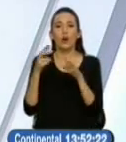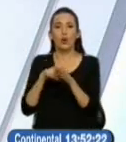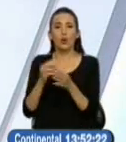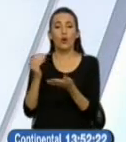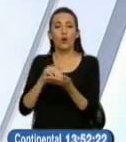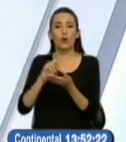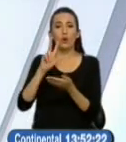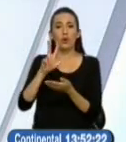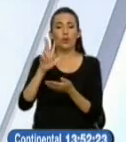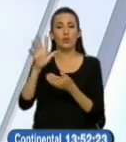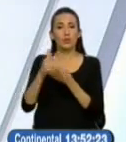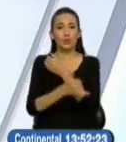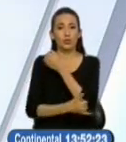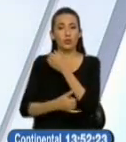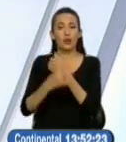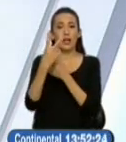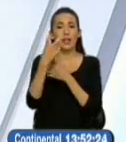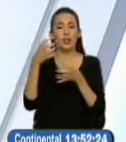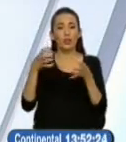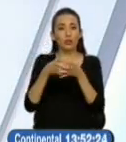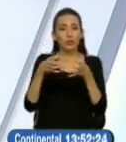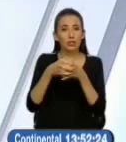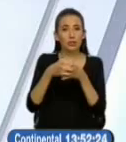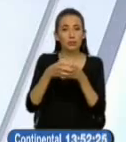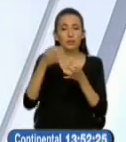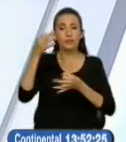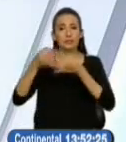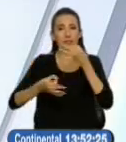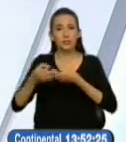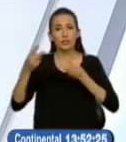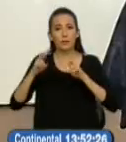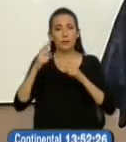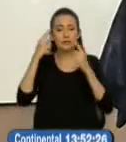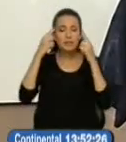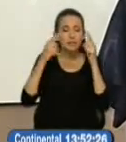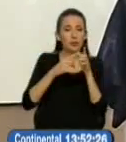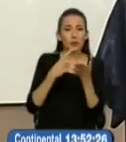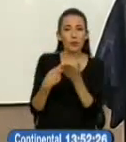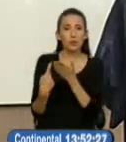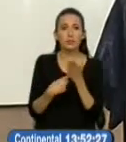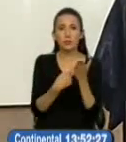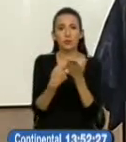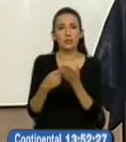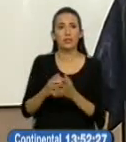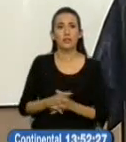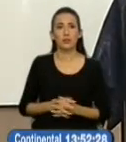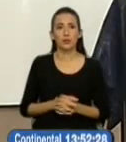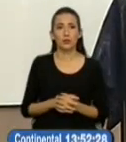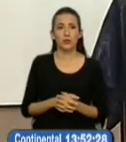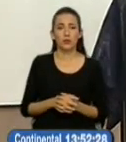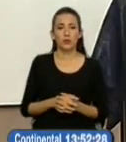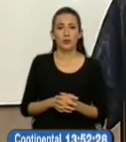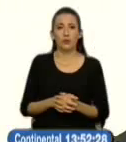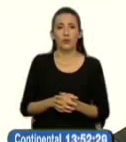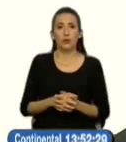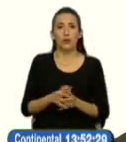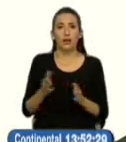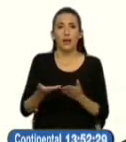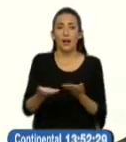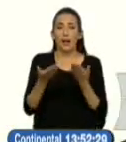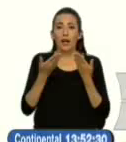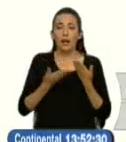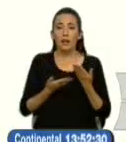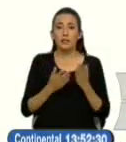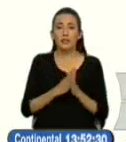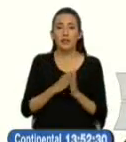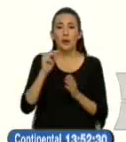de las 12 comisiones permanentes y la de fiscalización. Aunque llegó auspiciado por el Partido Naranja, Azuero la